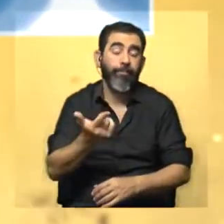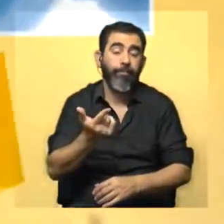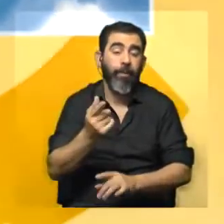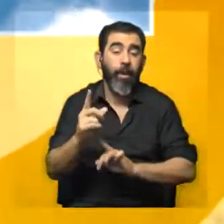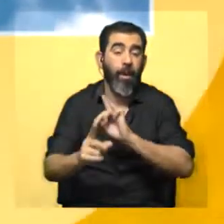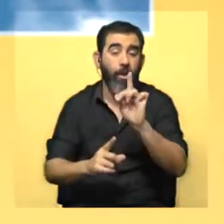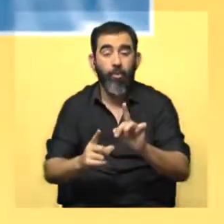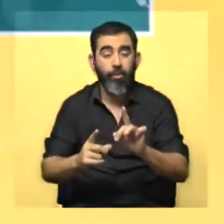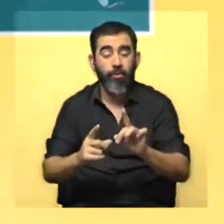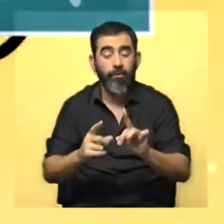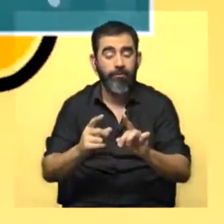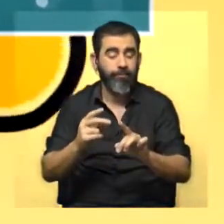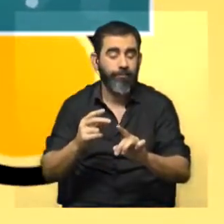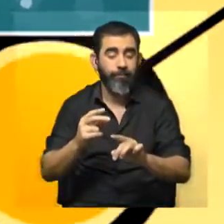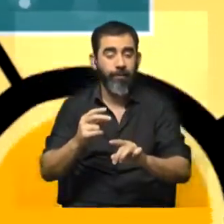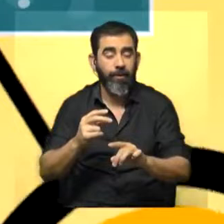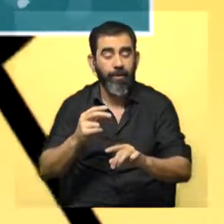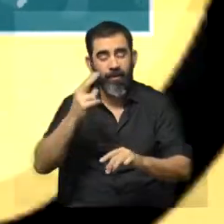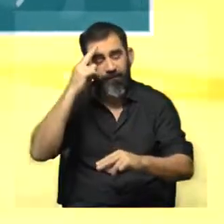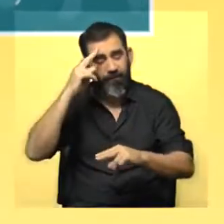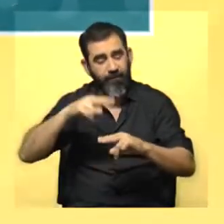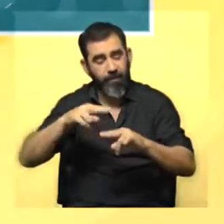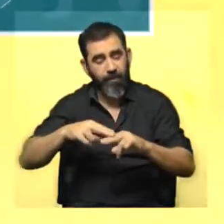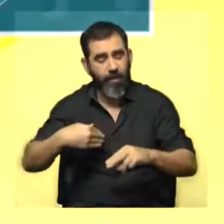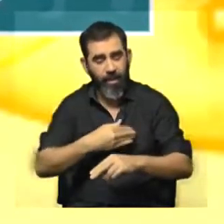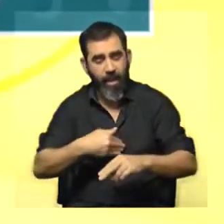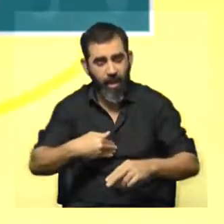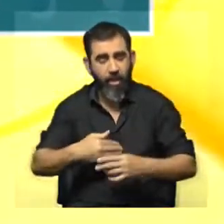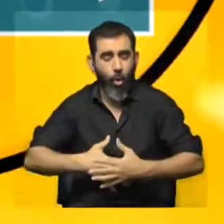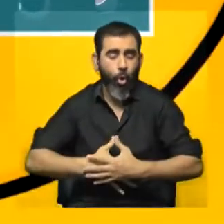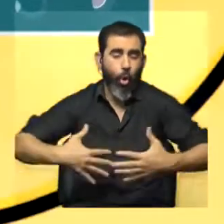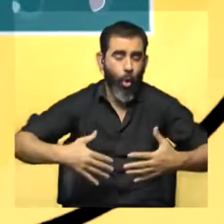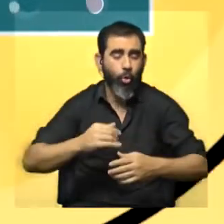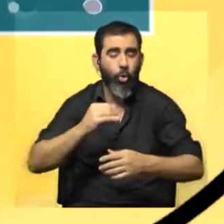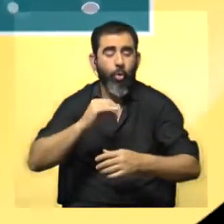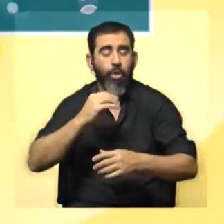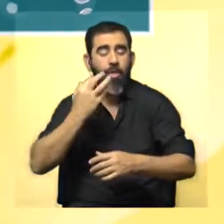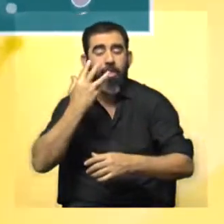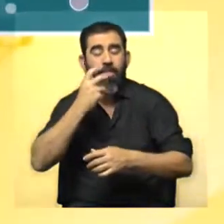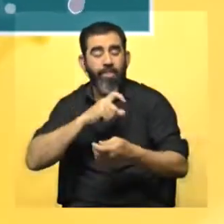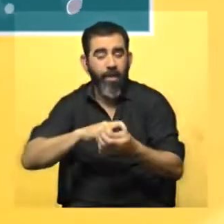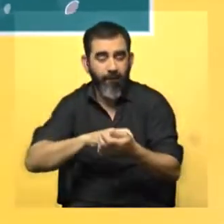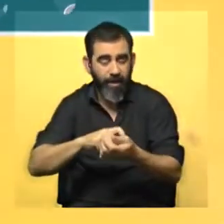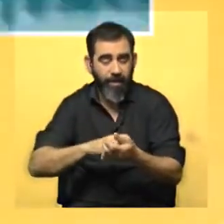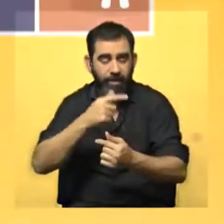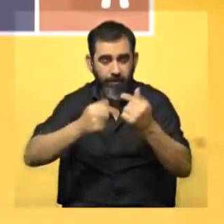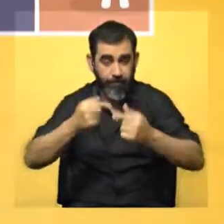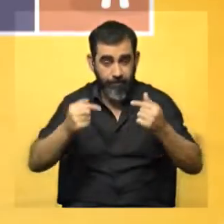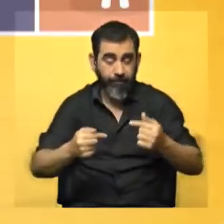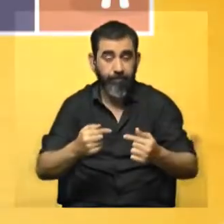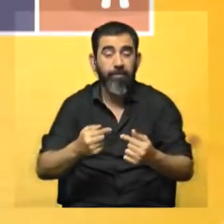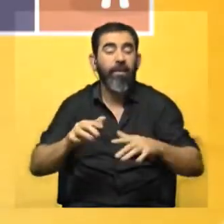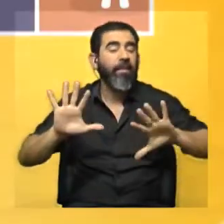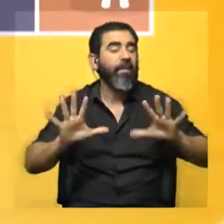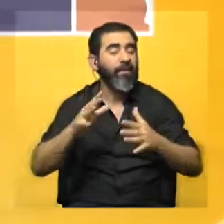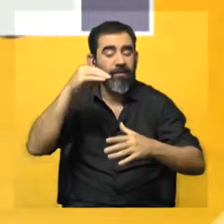algunos desórdenes, ya sea metabólicos, por ejemplo, obesidad, diabetes, prediabetes, etcétera, lo que nos